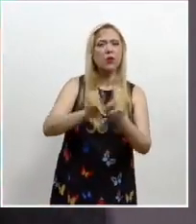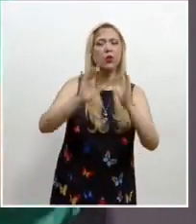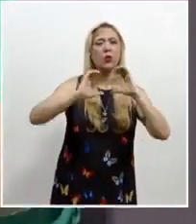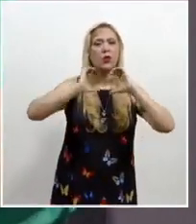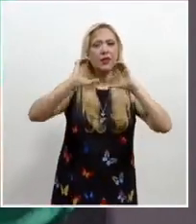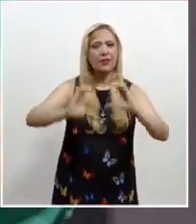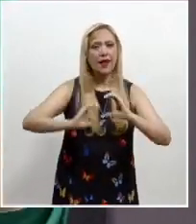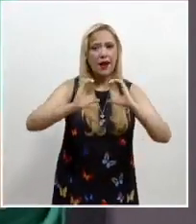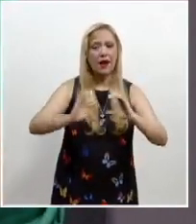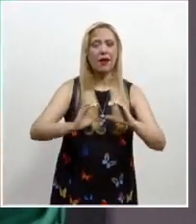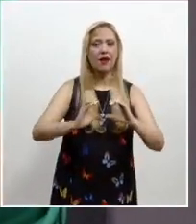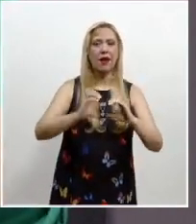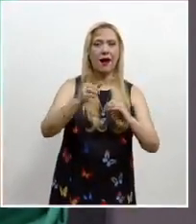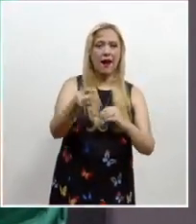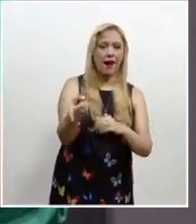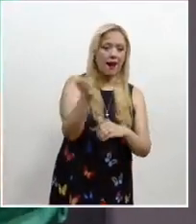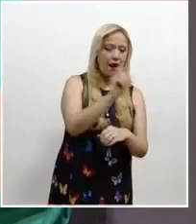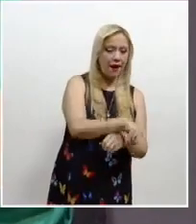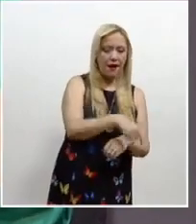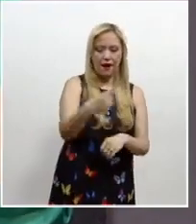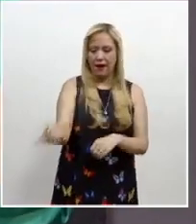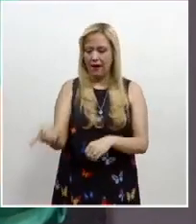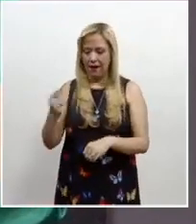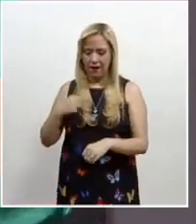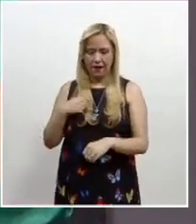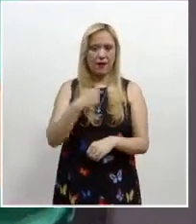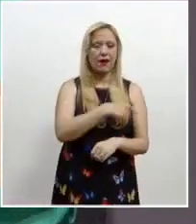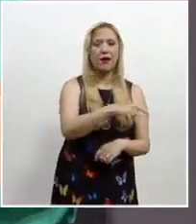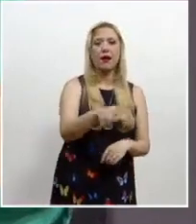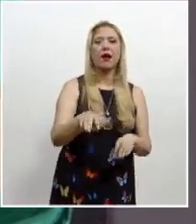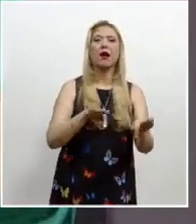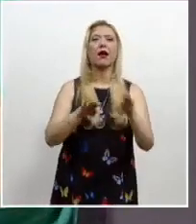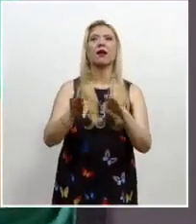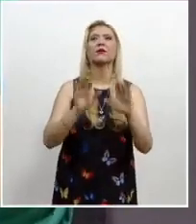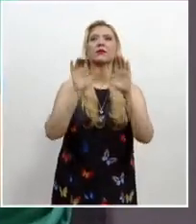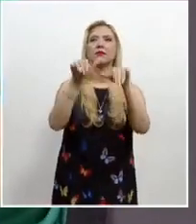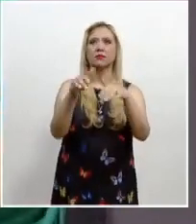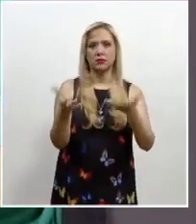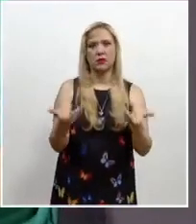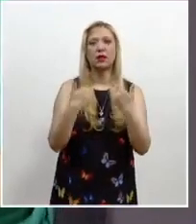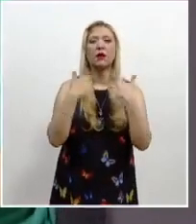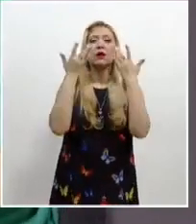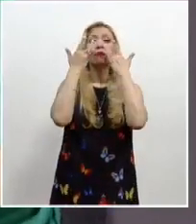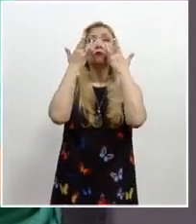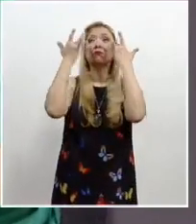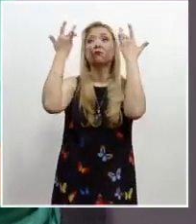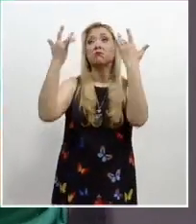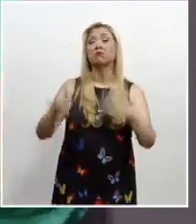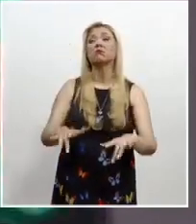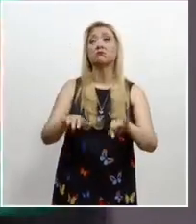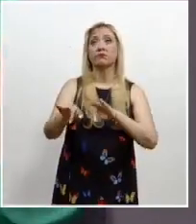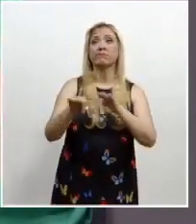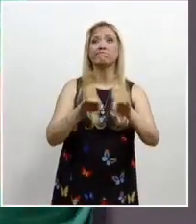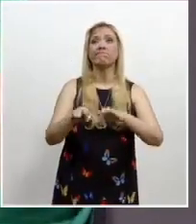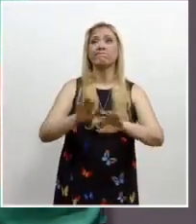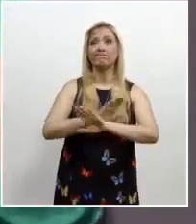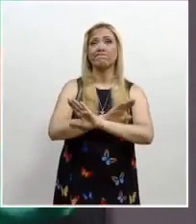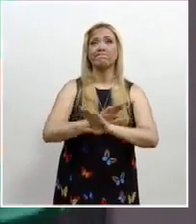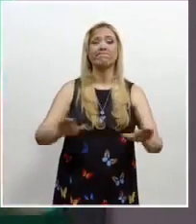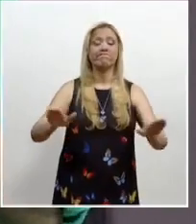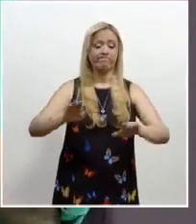nos incorporemos al mercado laboral, para que no tengamos que renunciar a esta